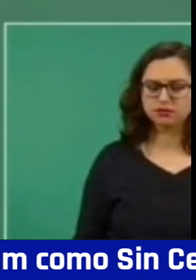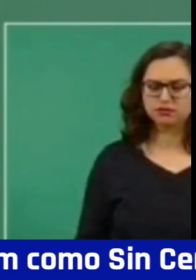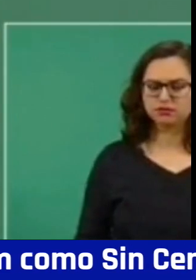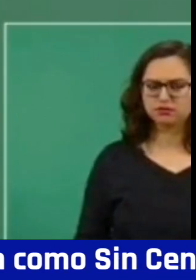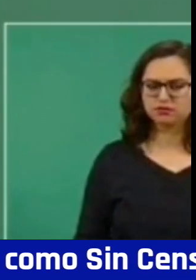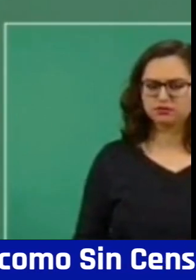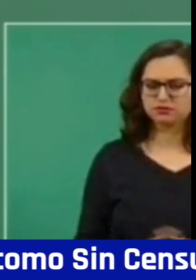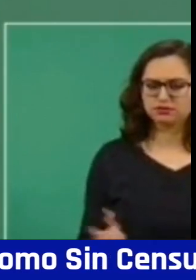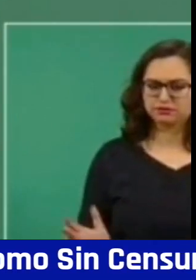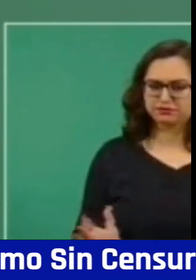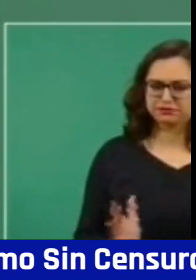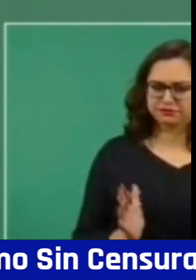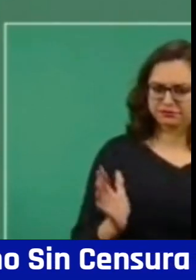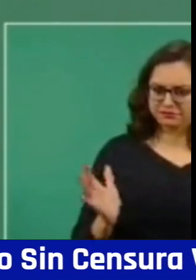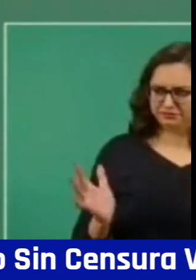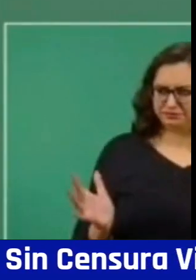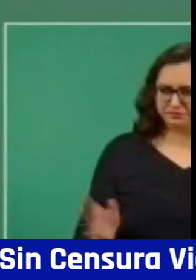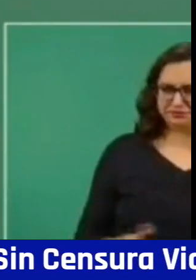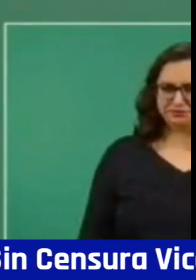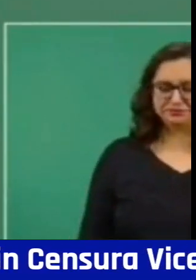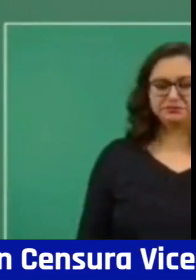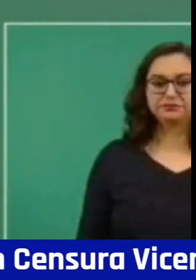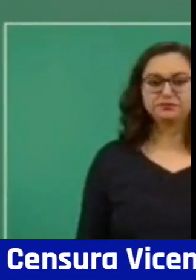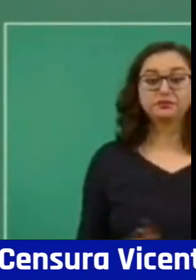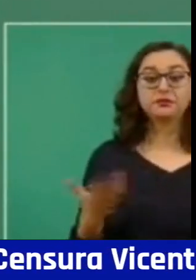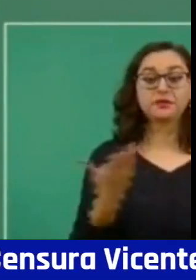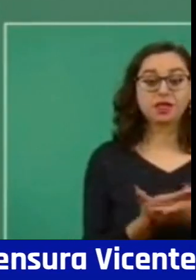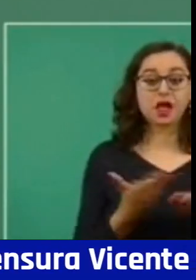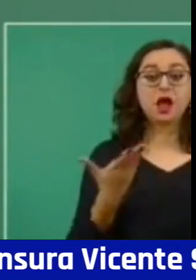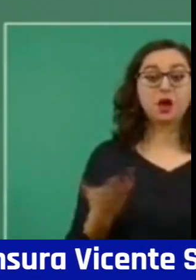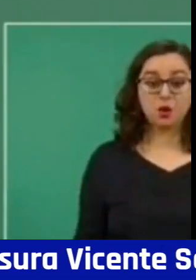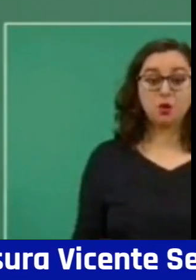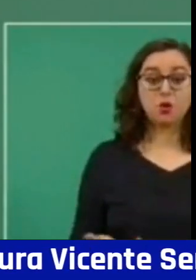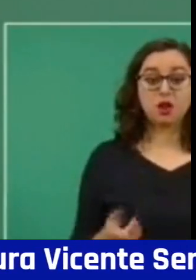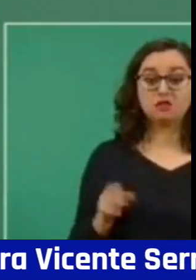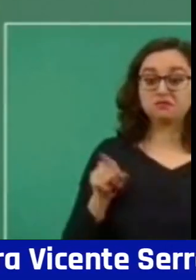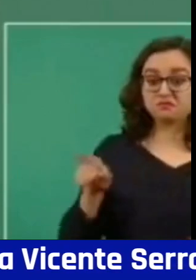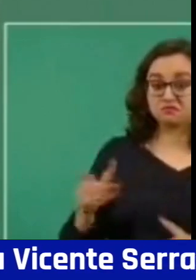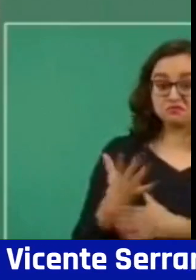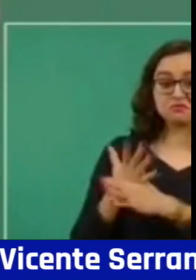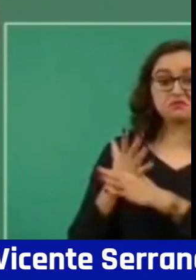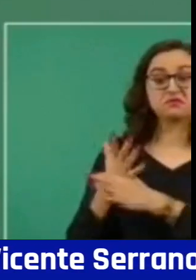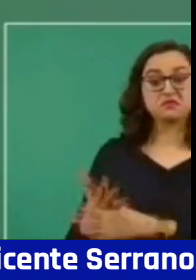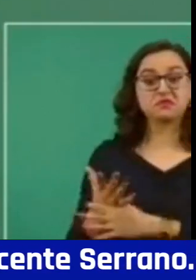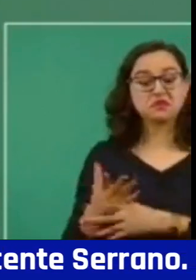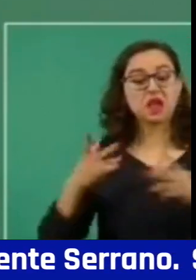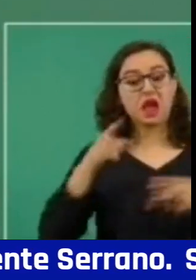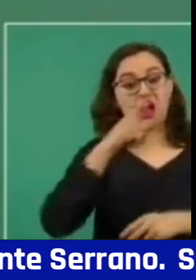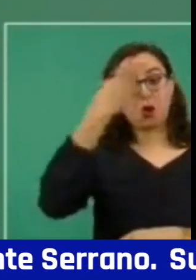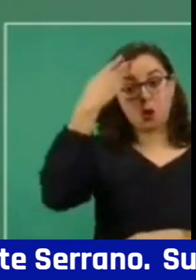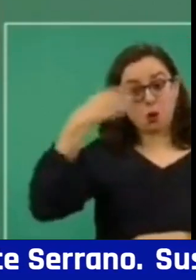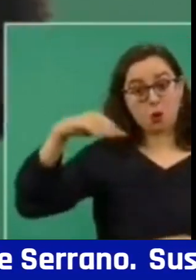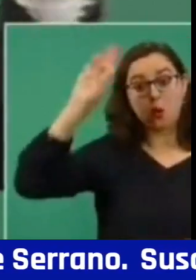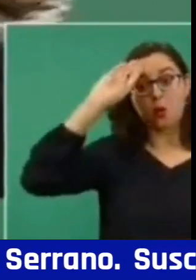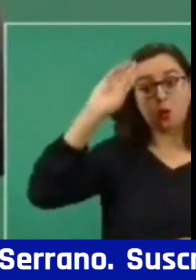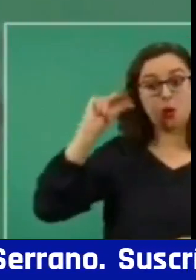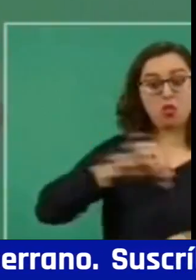Y ahora igual, que se trajeron médicos cubanos que no tienen título. Un